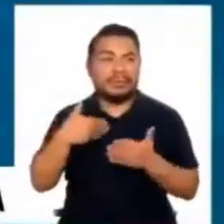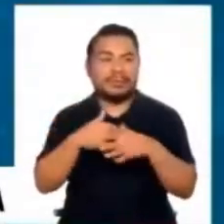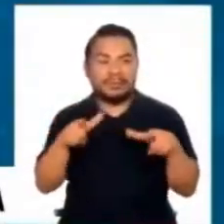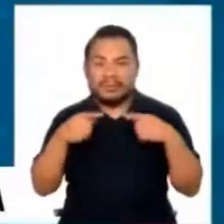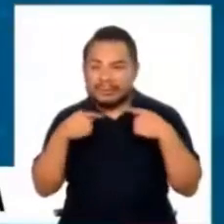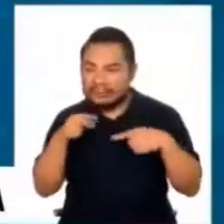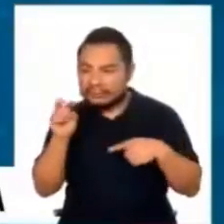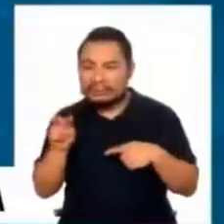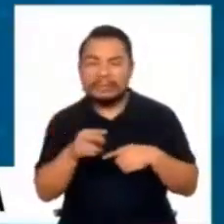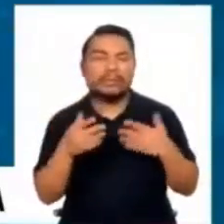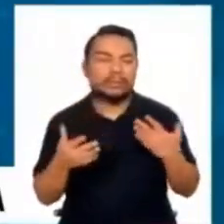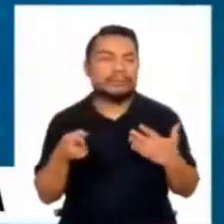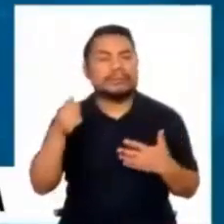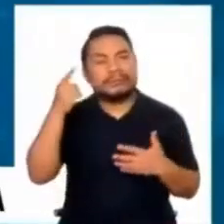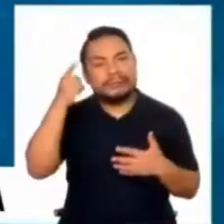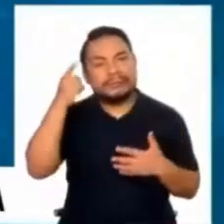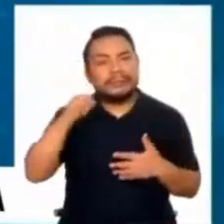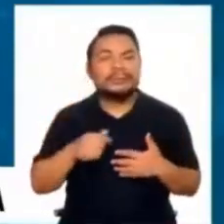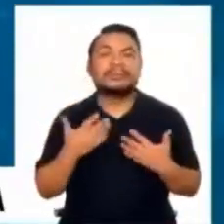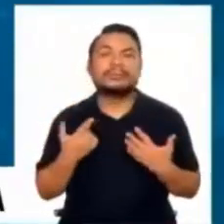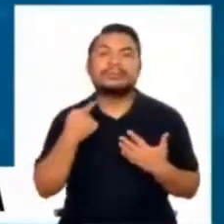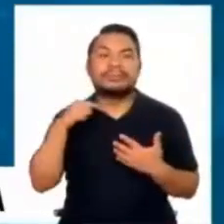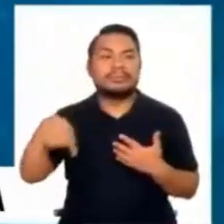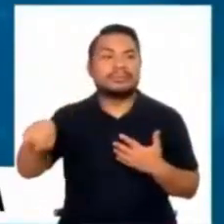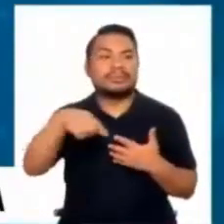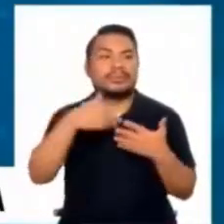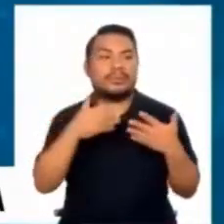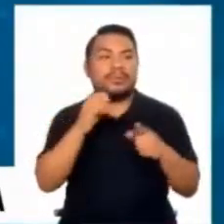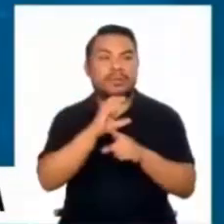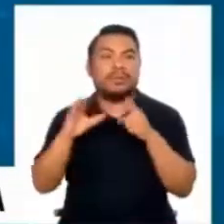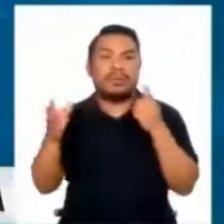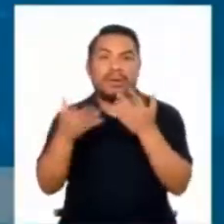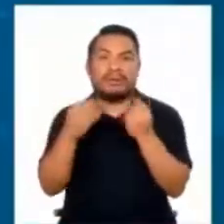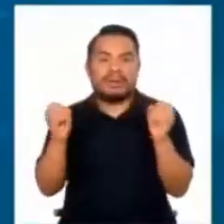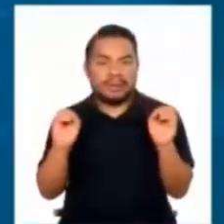y comparte nuestra información. Con nosotros será hasta la próxima, Tupananchis Kama.